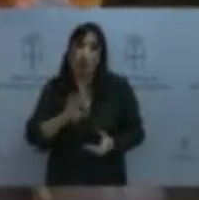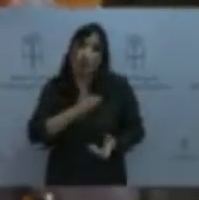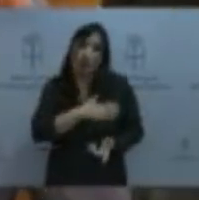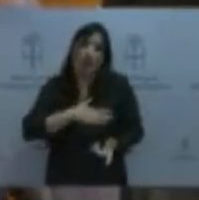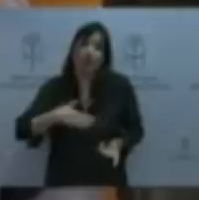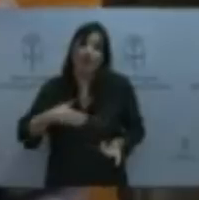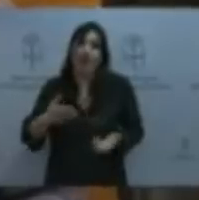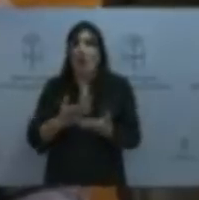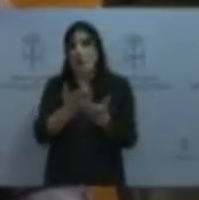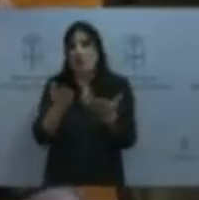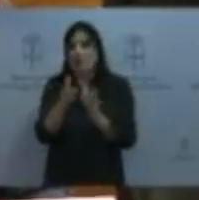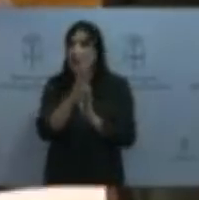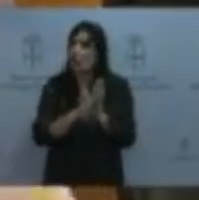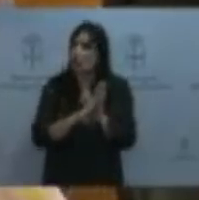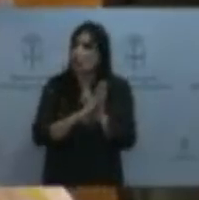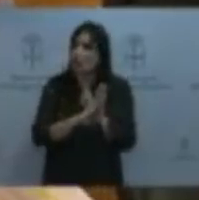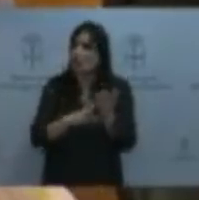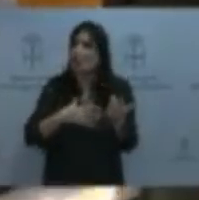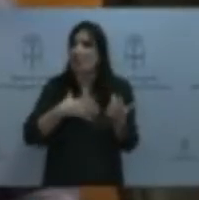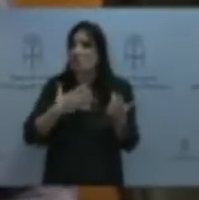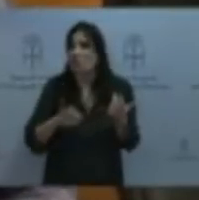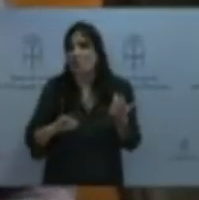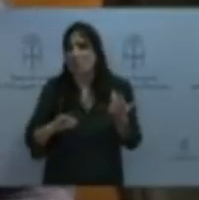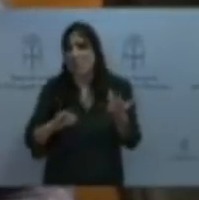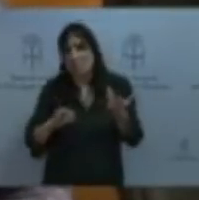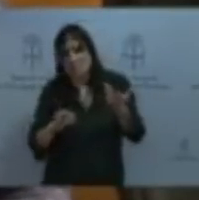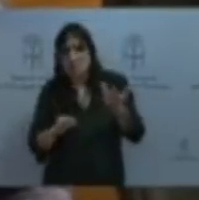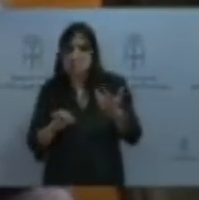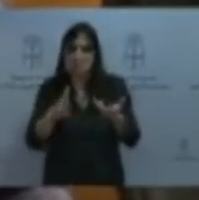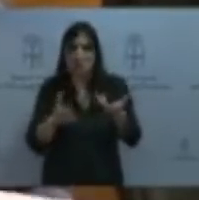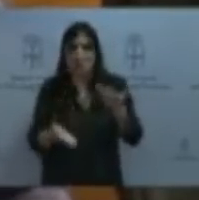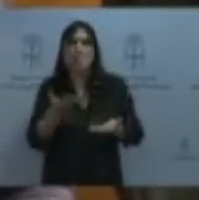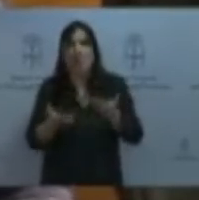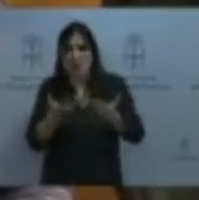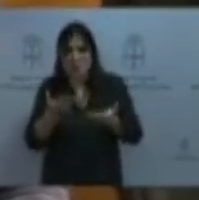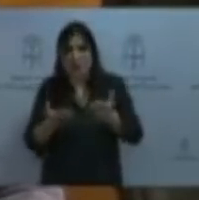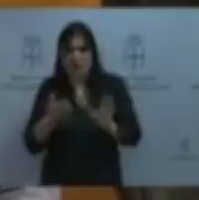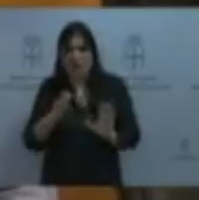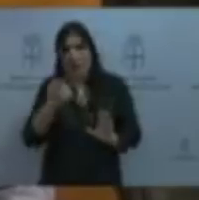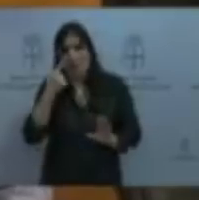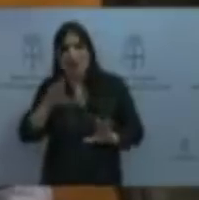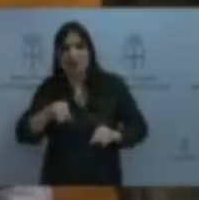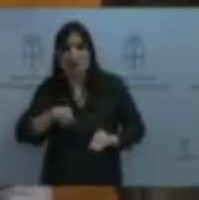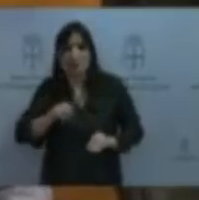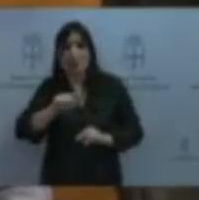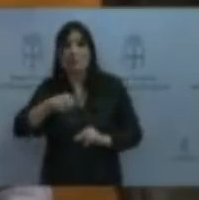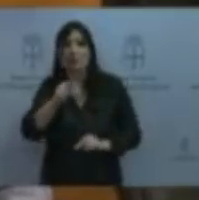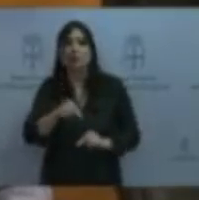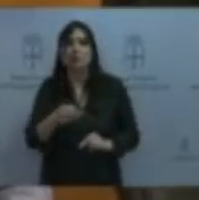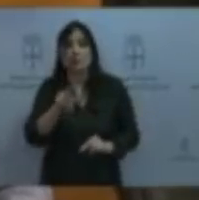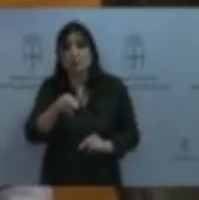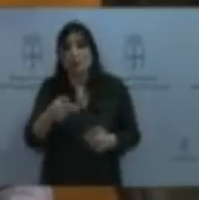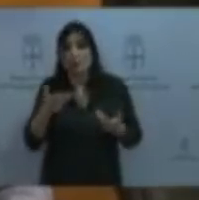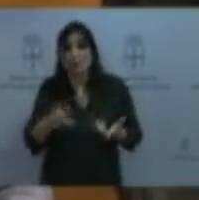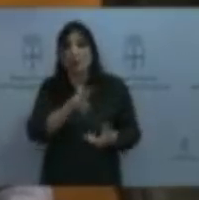ser siquiera consideradas por las empleadas. ¿Cuál fue el resultado? Pues que de 225 trabajadores y